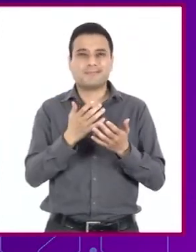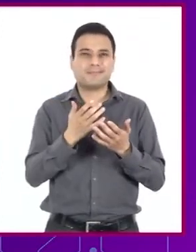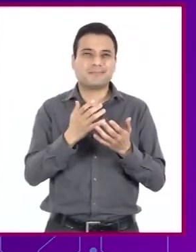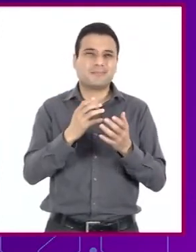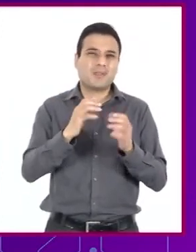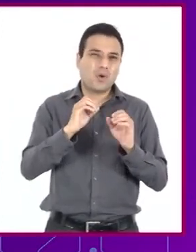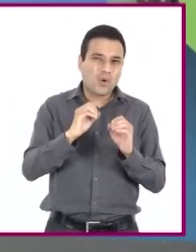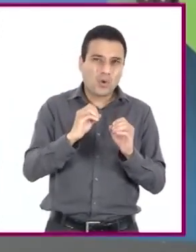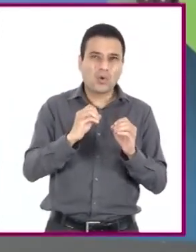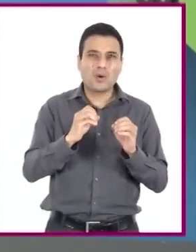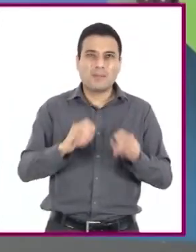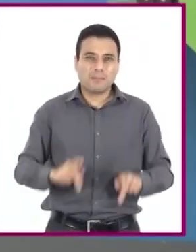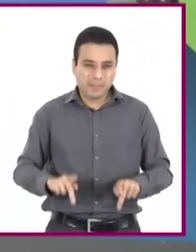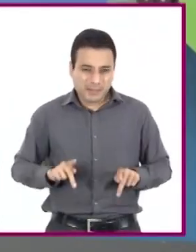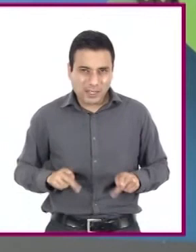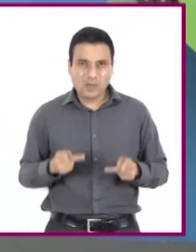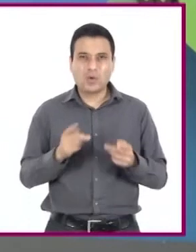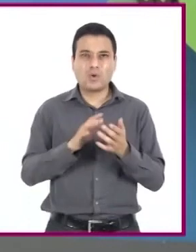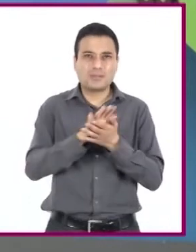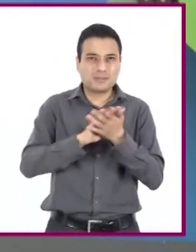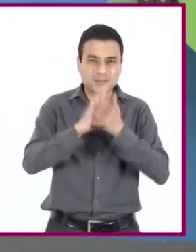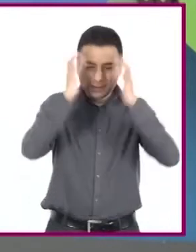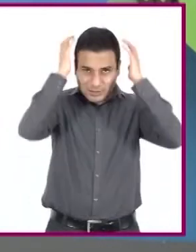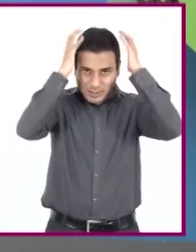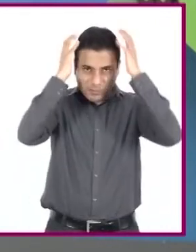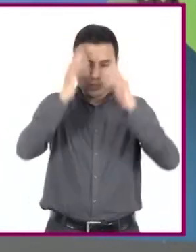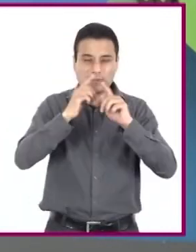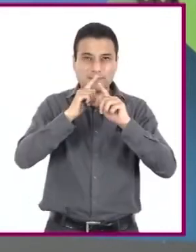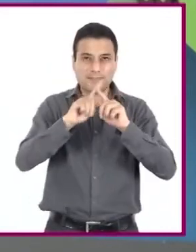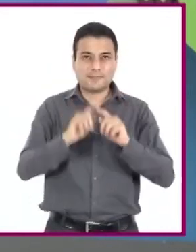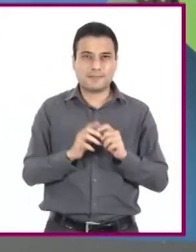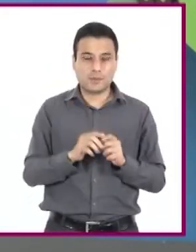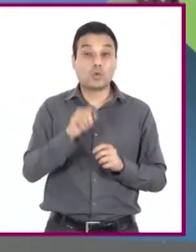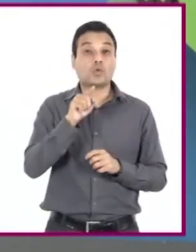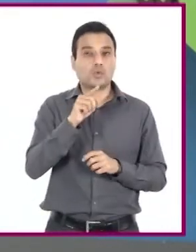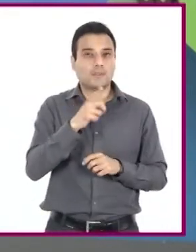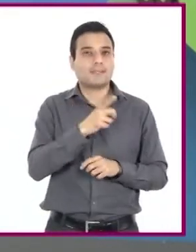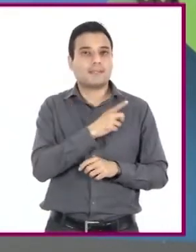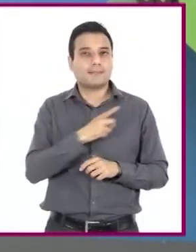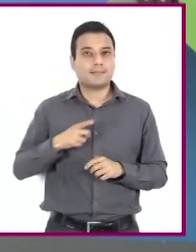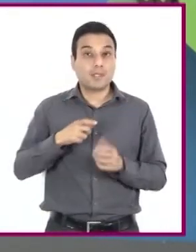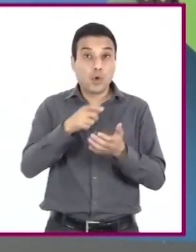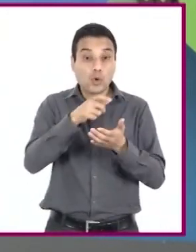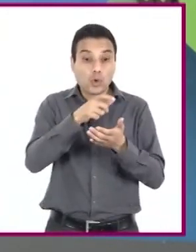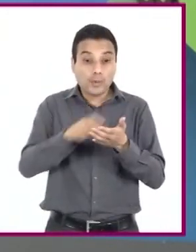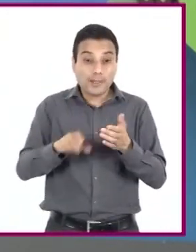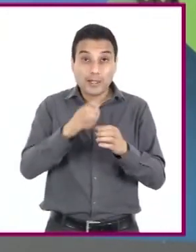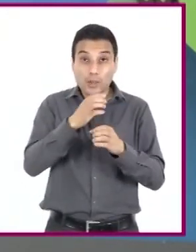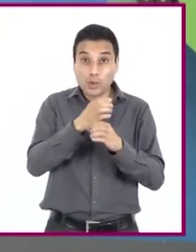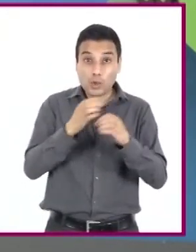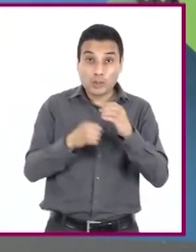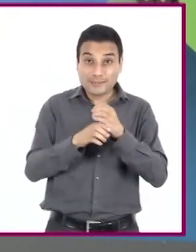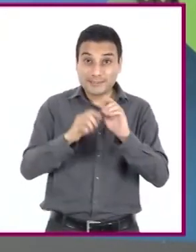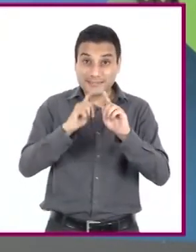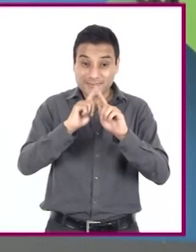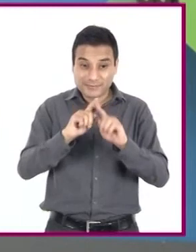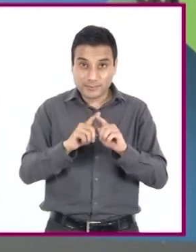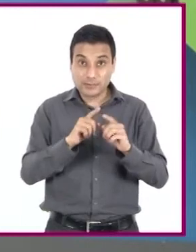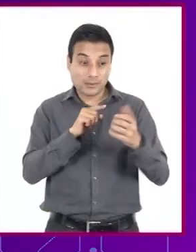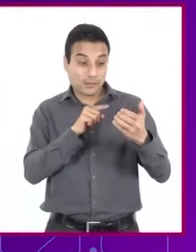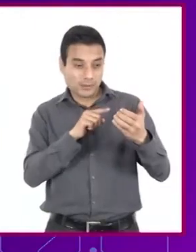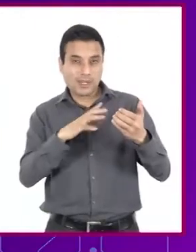nuevo pantalón. Es importante comprar o consumir productos que no promuevan estereotipos de